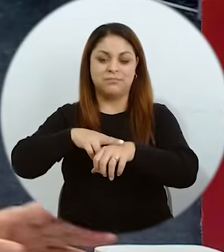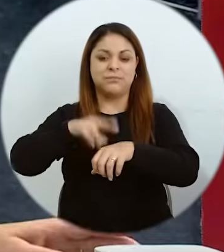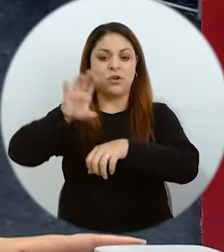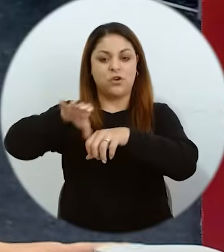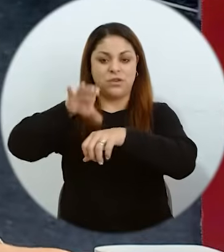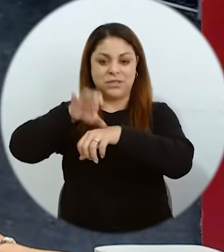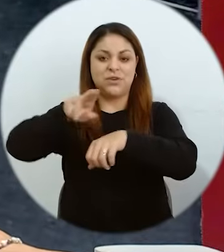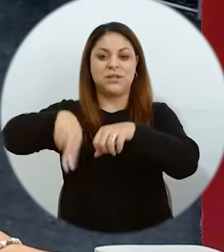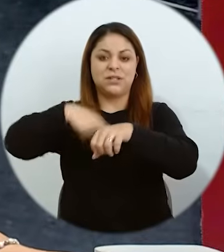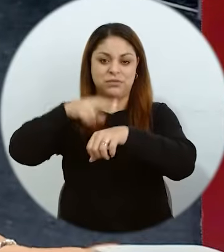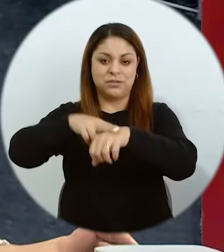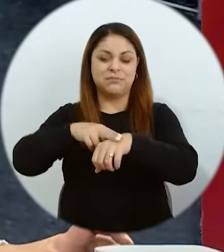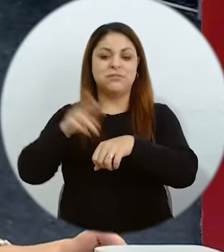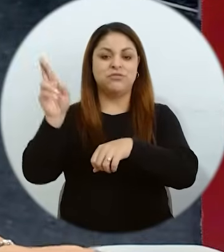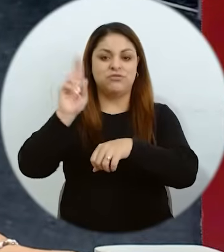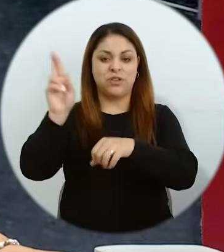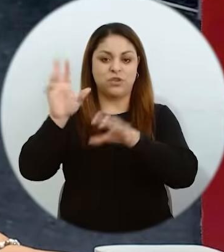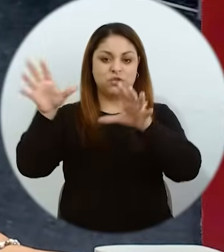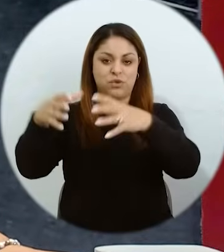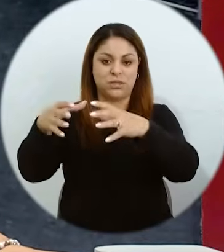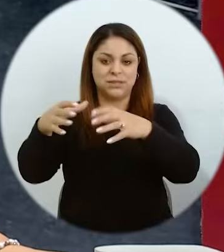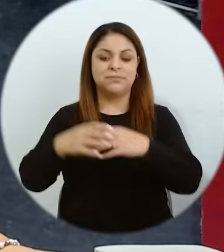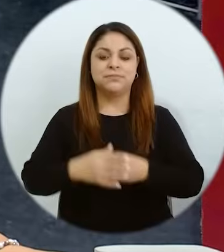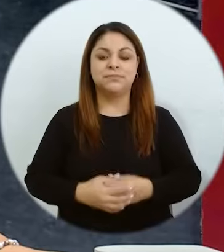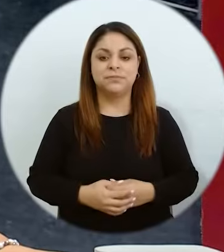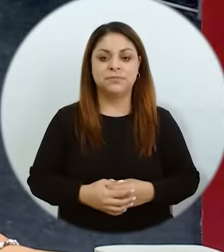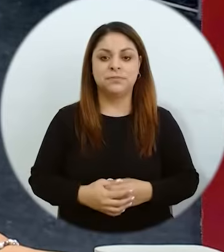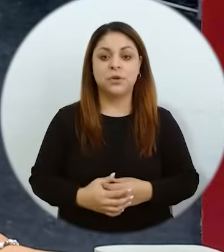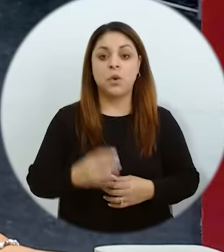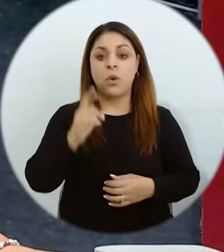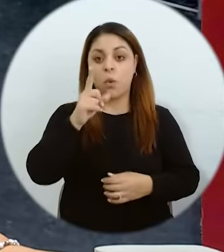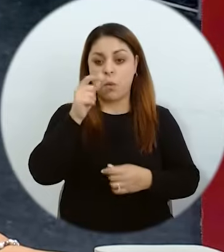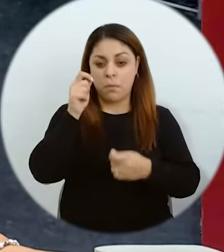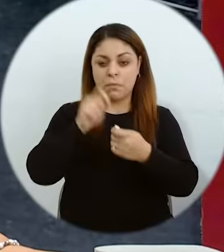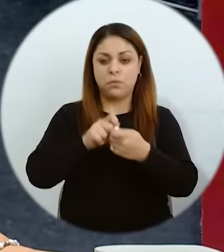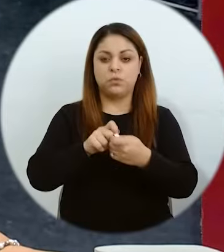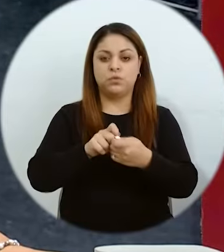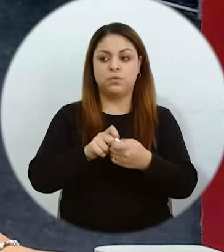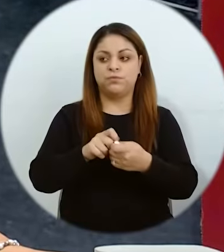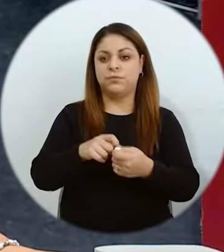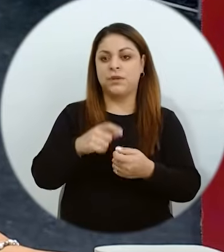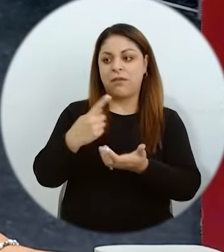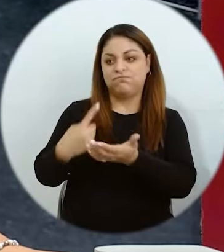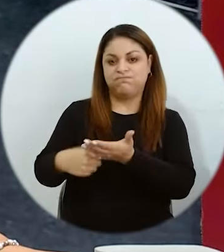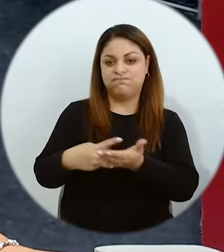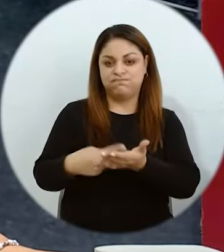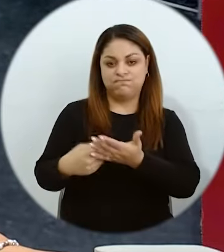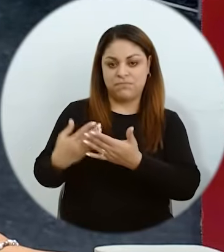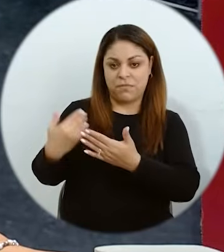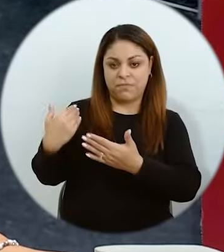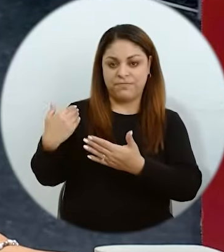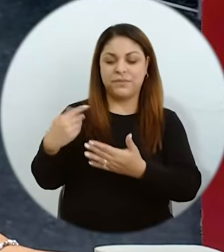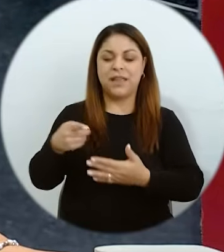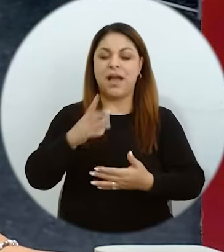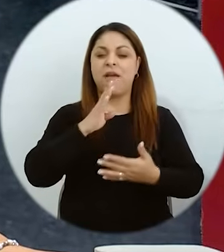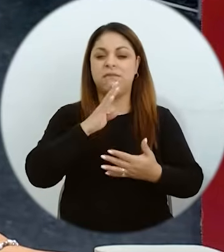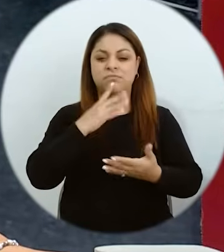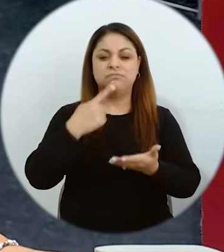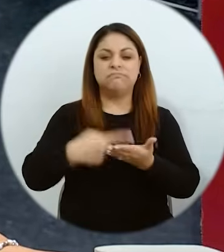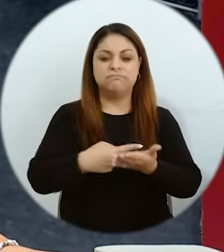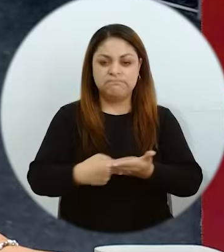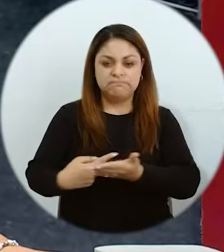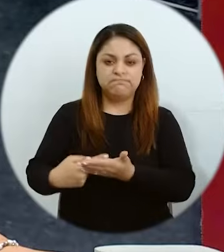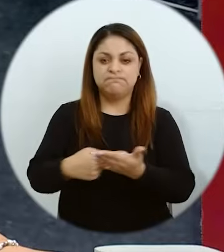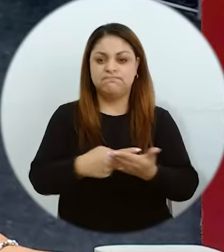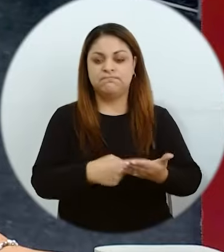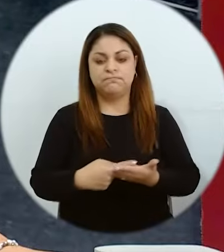de los puntos que tal vez, como ustedes decían anteriormente, ha sido uno de los que se ha venido conversando,